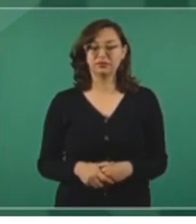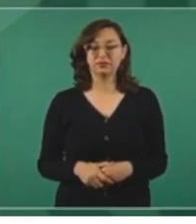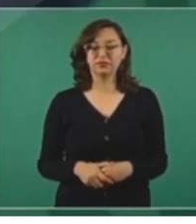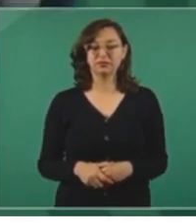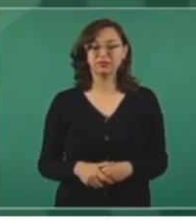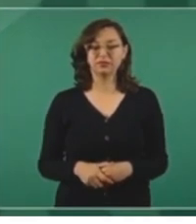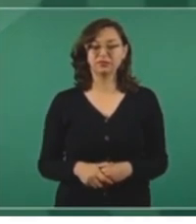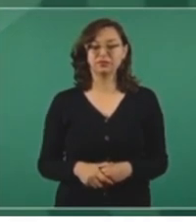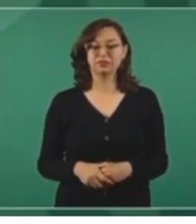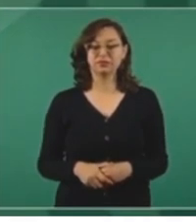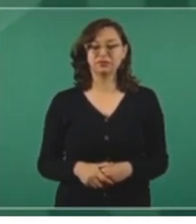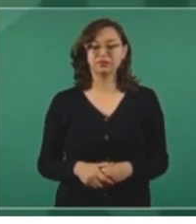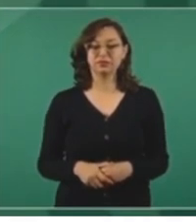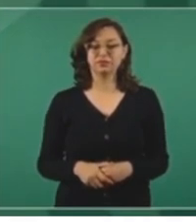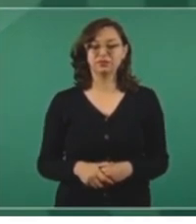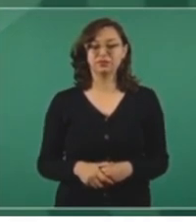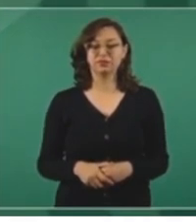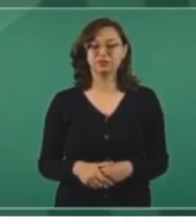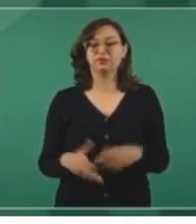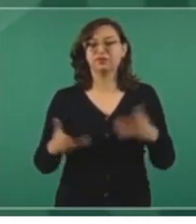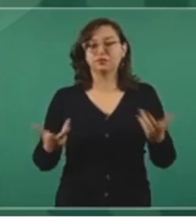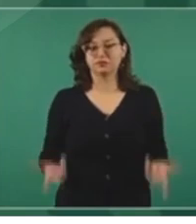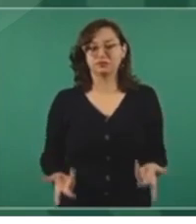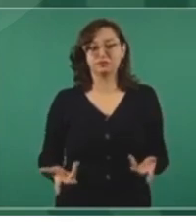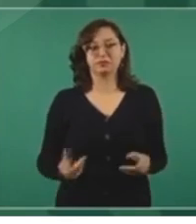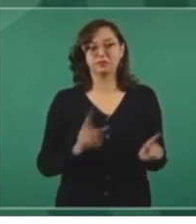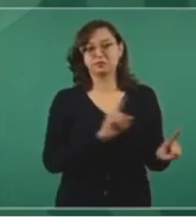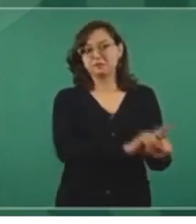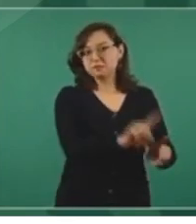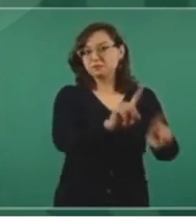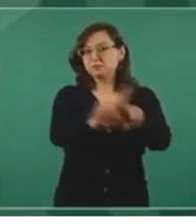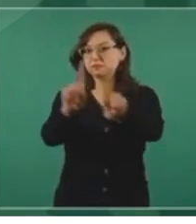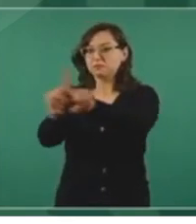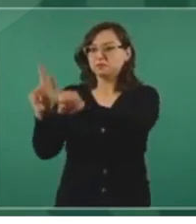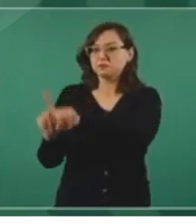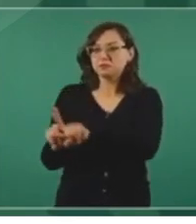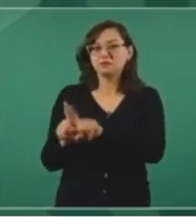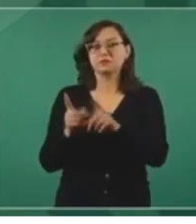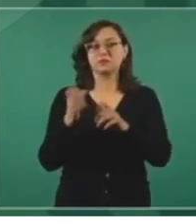hay empresarios defendiéndolo,